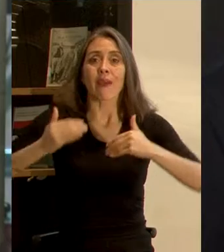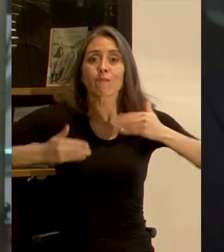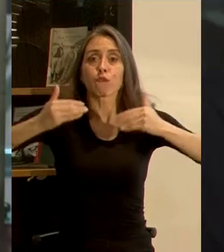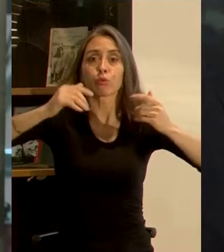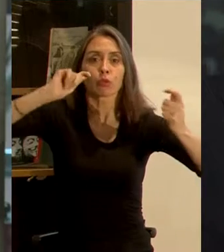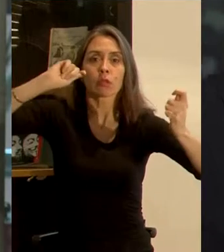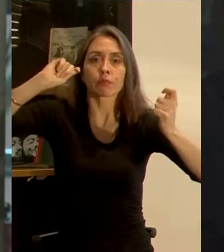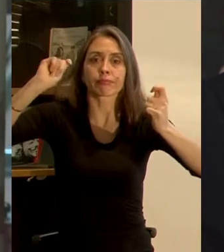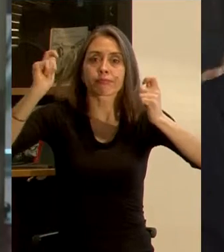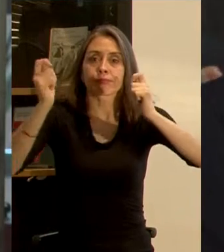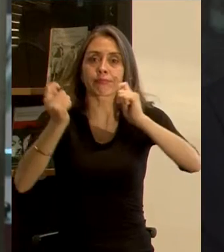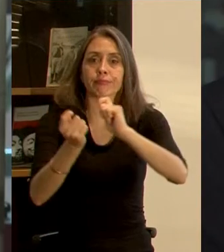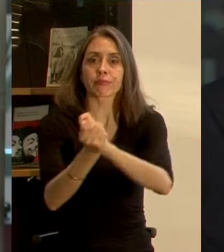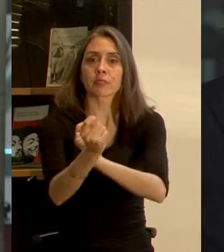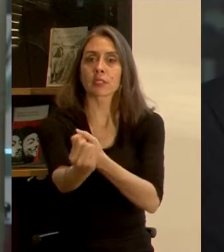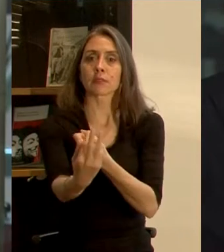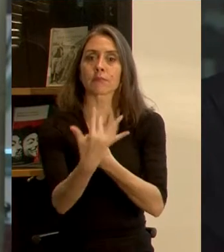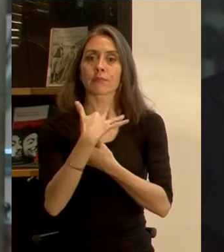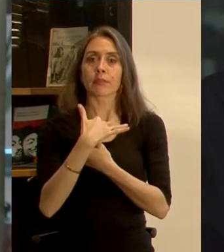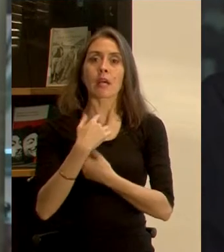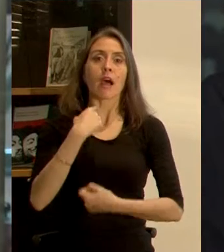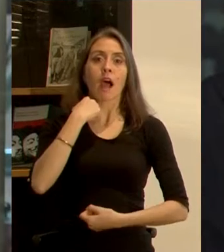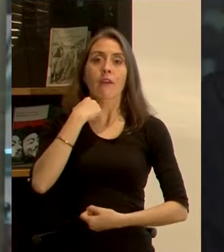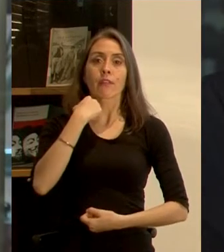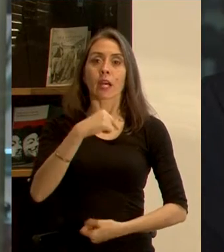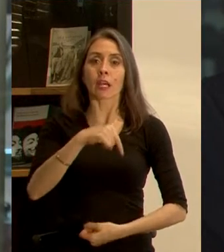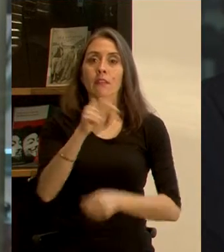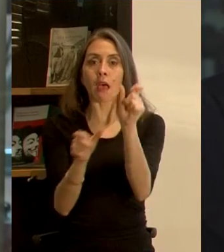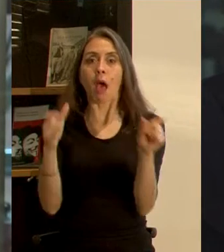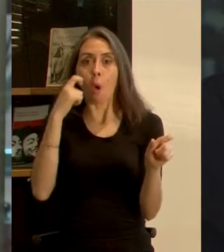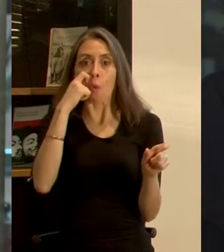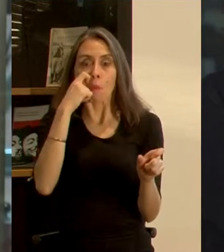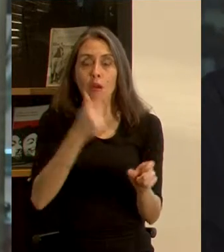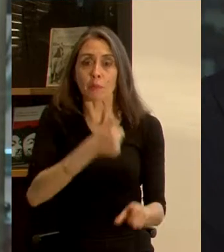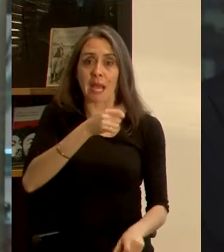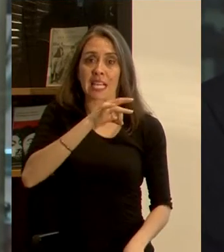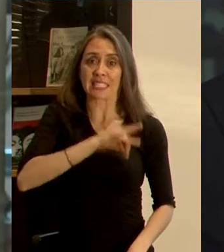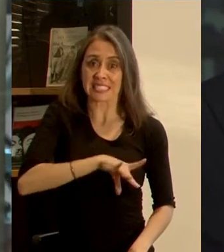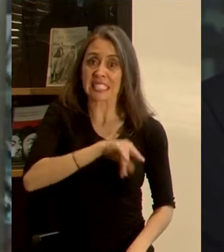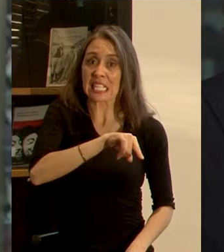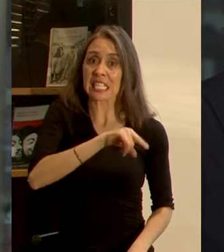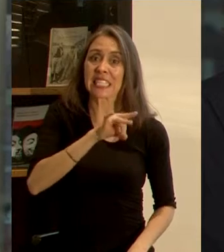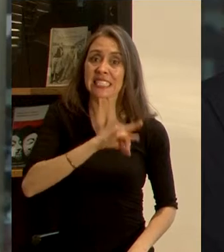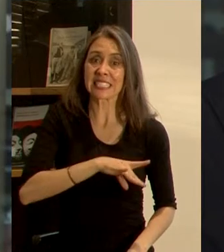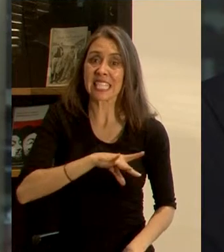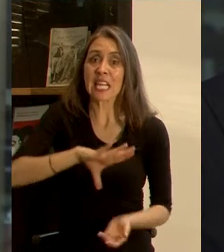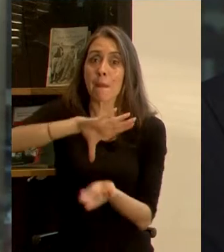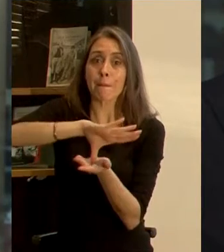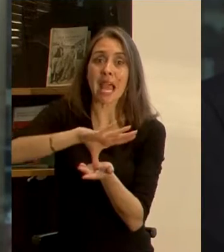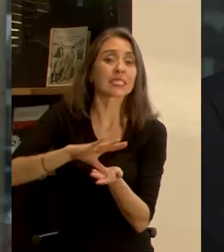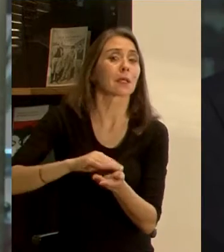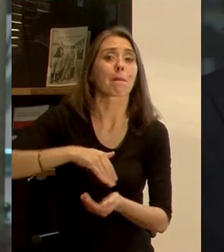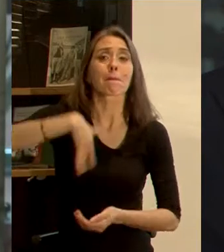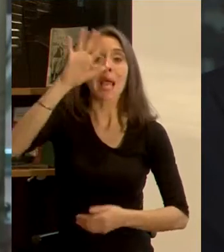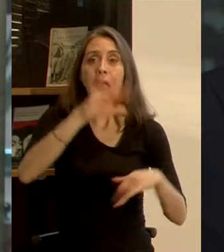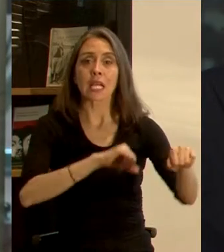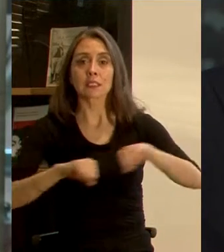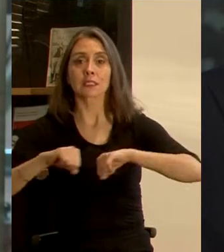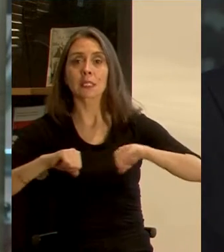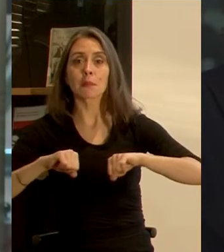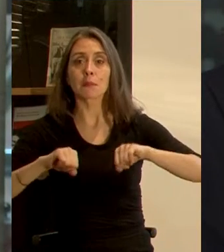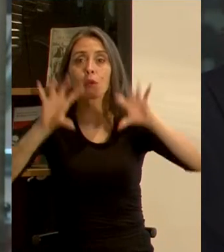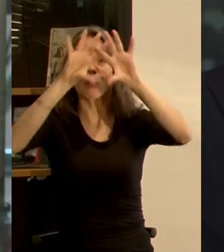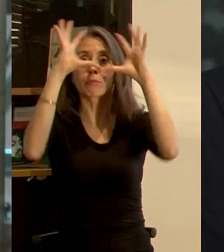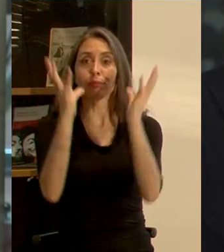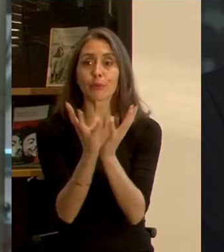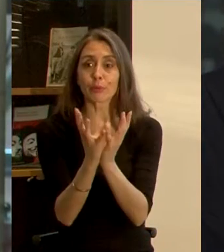afectan de manera particular. Y Chile, bueno, no solamente en ese aspecto, Chile es el país más sísmico del planeta, la mitad de los